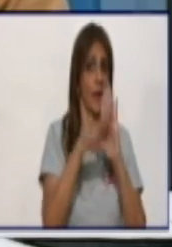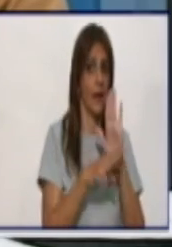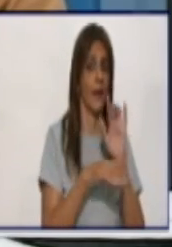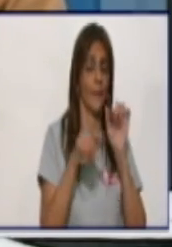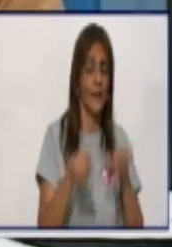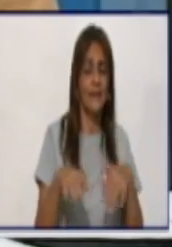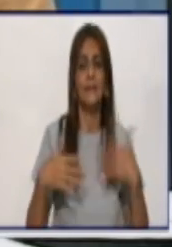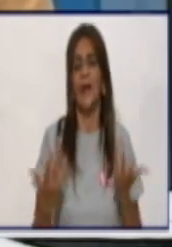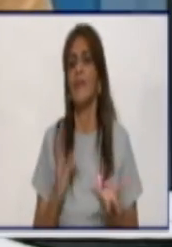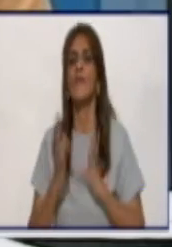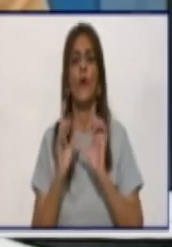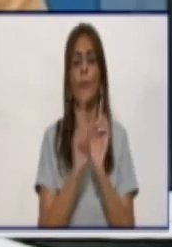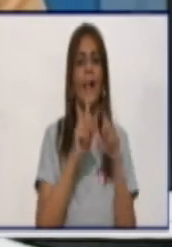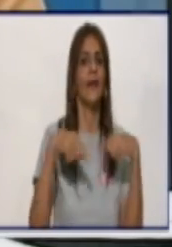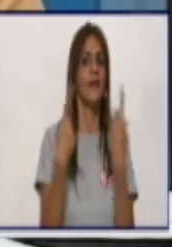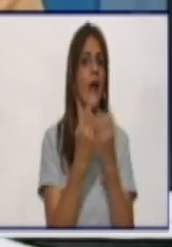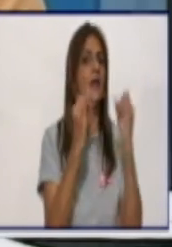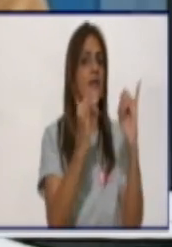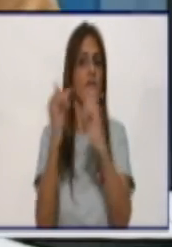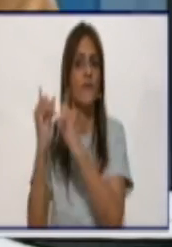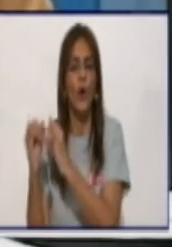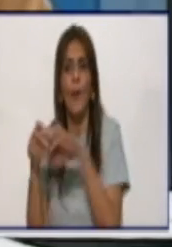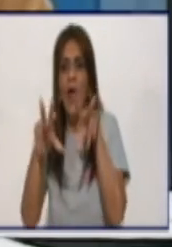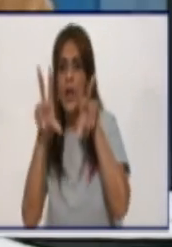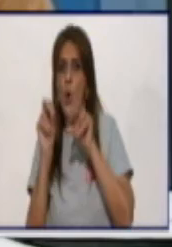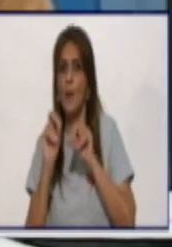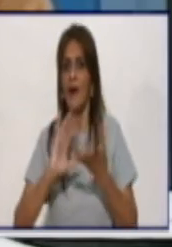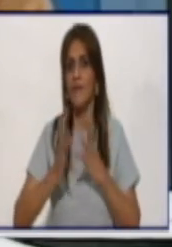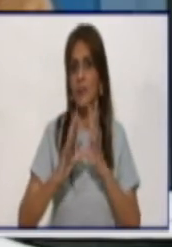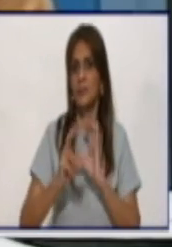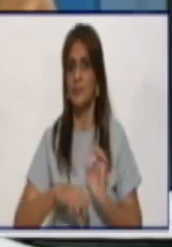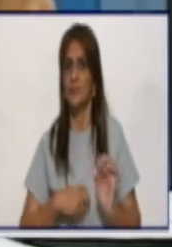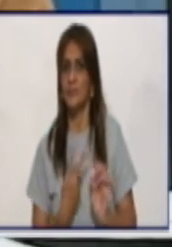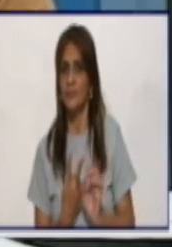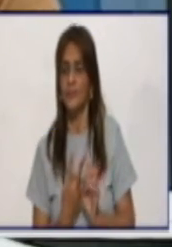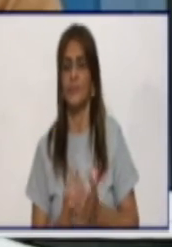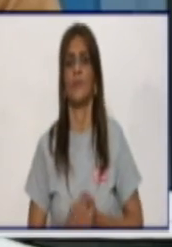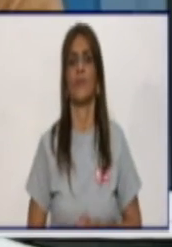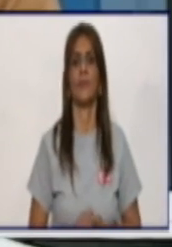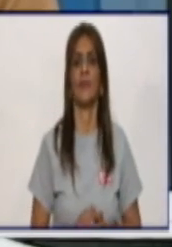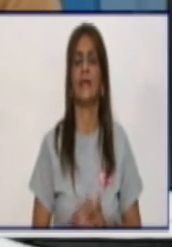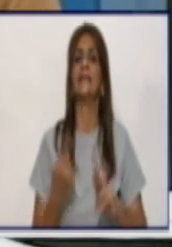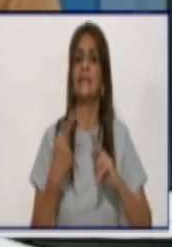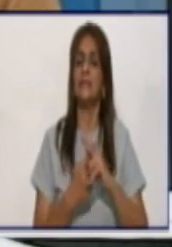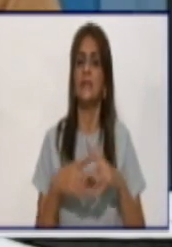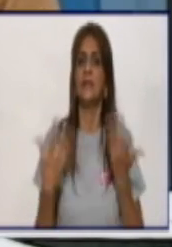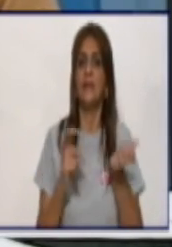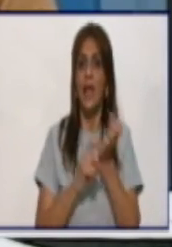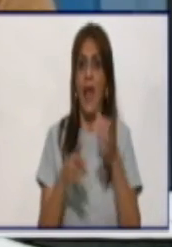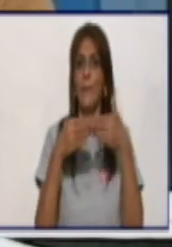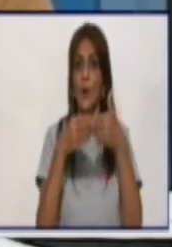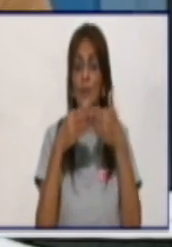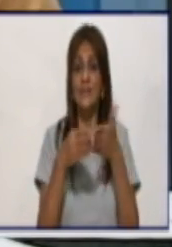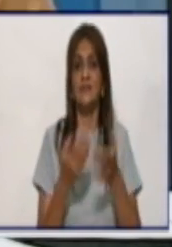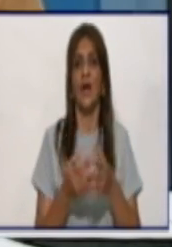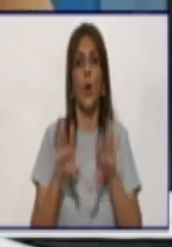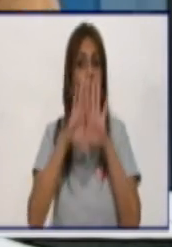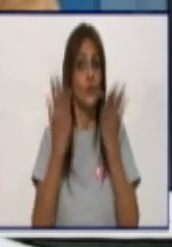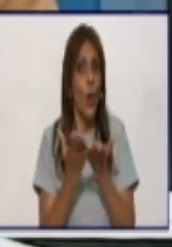de manera gradual a la nueva normalidad y de cómo también el territorio en medio de toda esta compleja situación epidemiológica